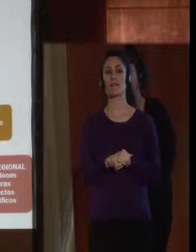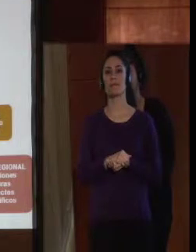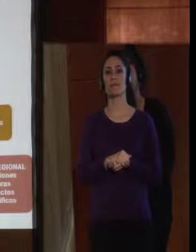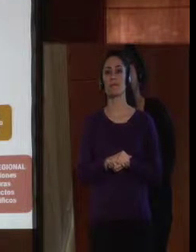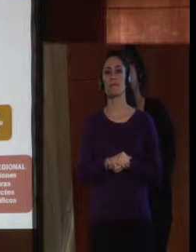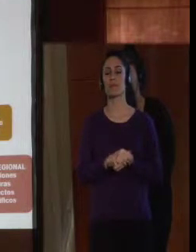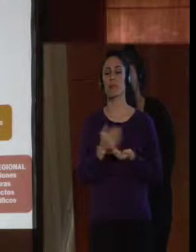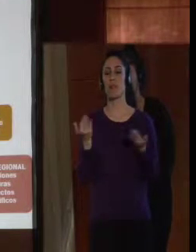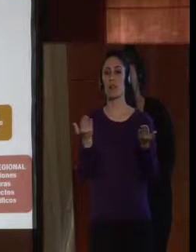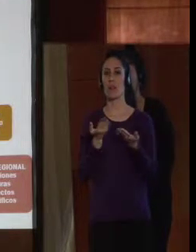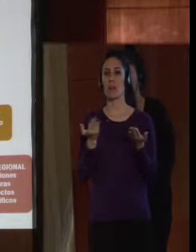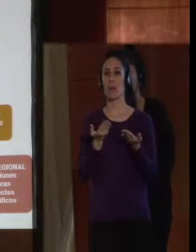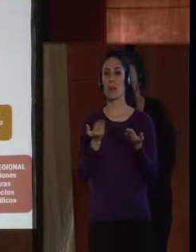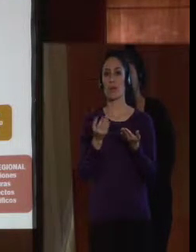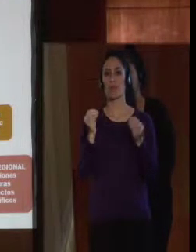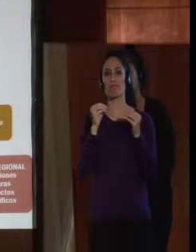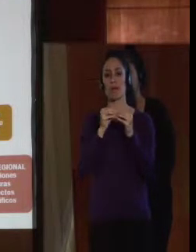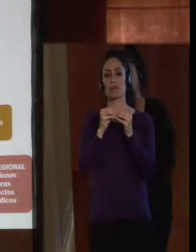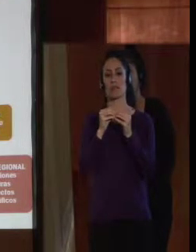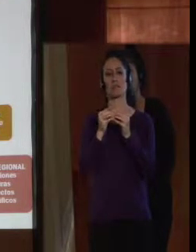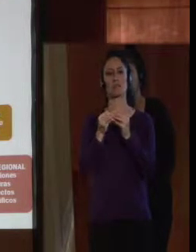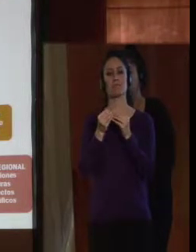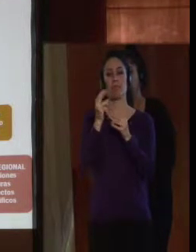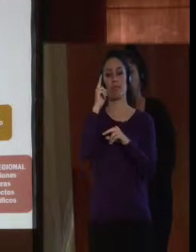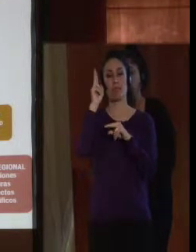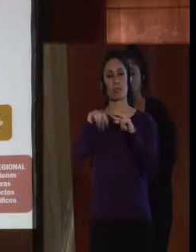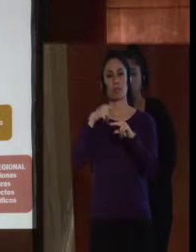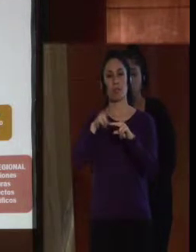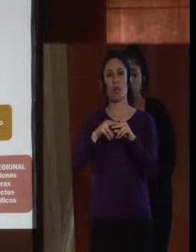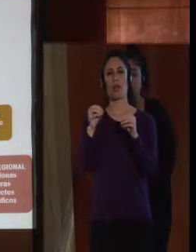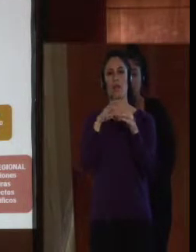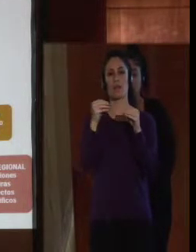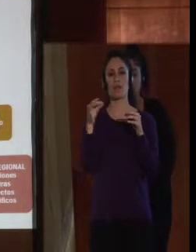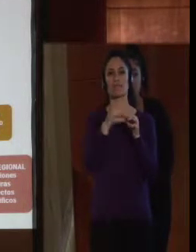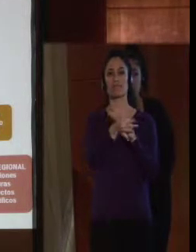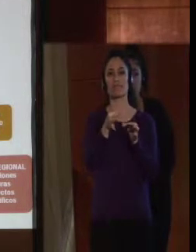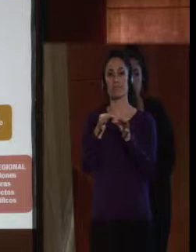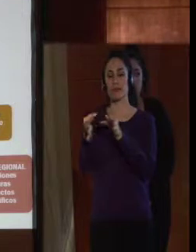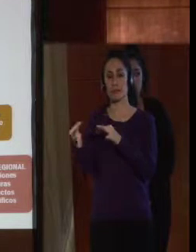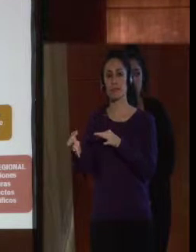regional, y así en forma consecuente, ¿no?